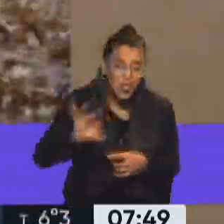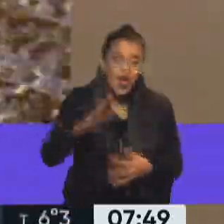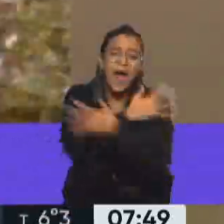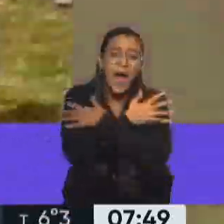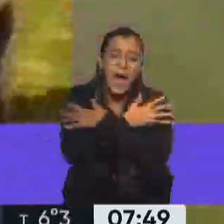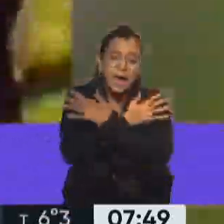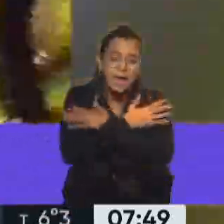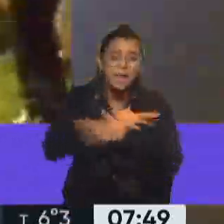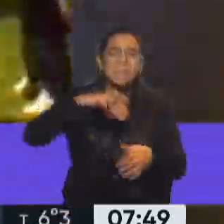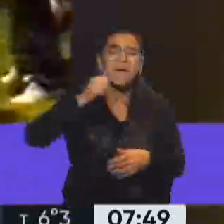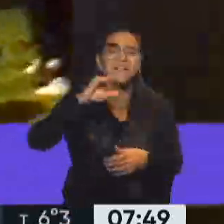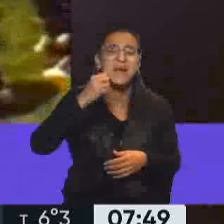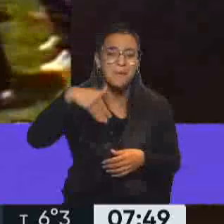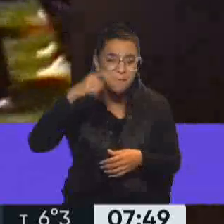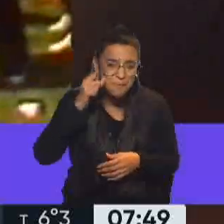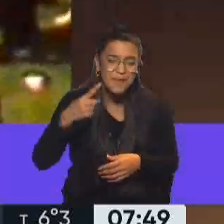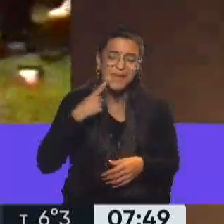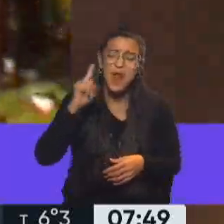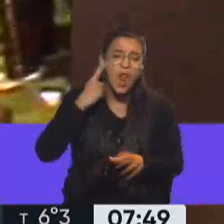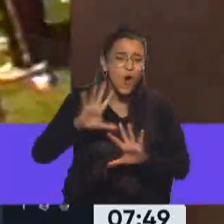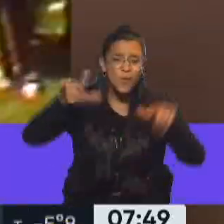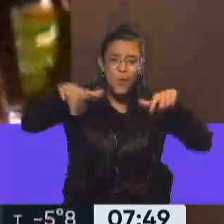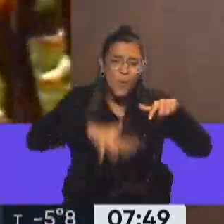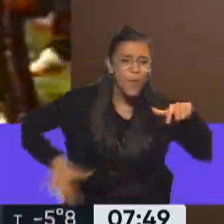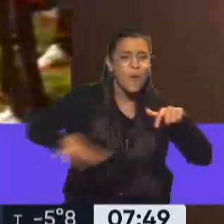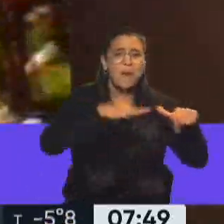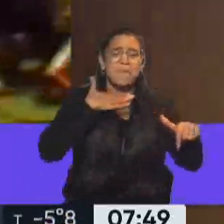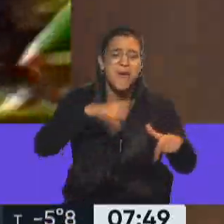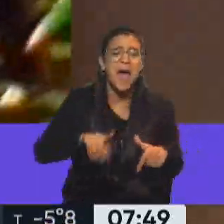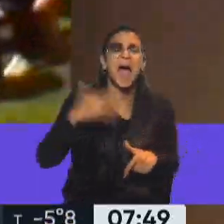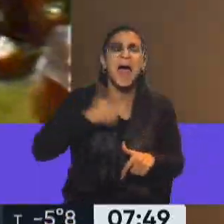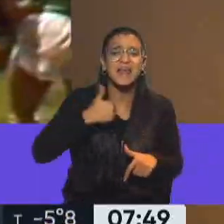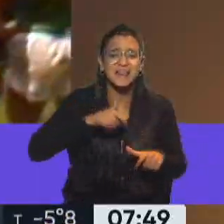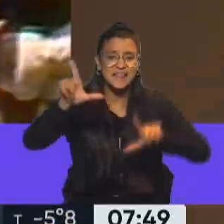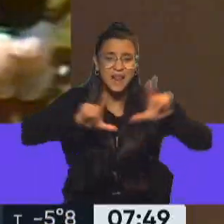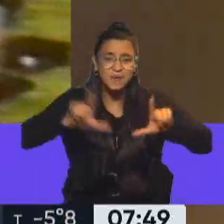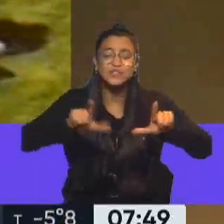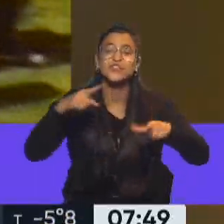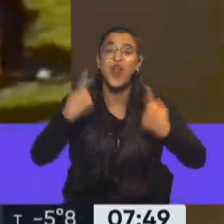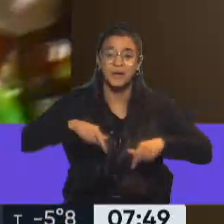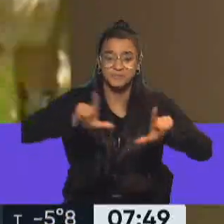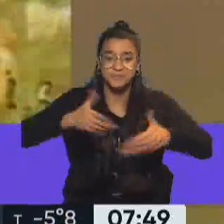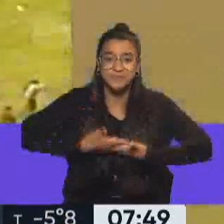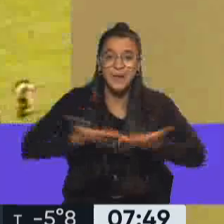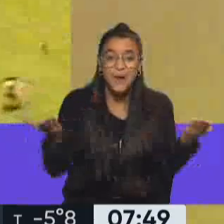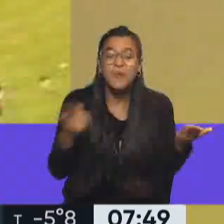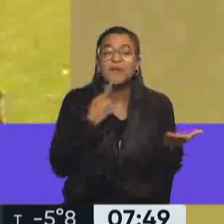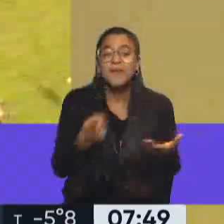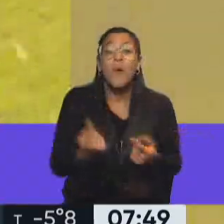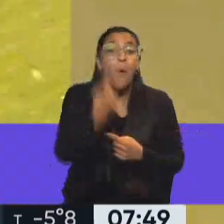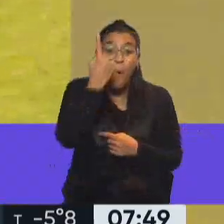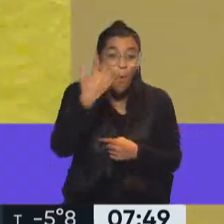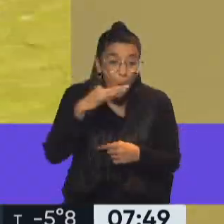abraza com pachamé el delirio aquí en el estadio azteca y argentina televisión a color presente el único medio